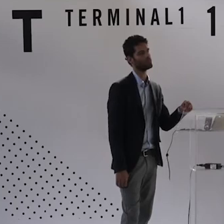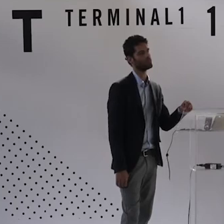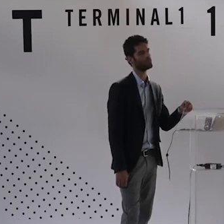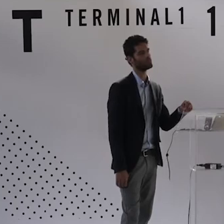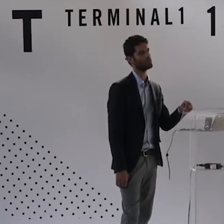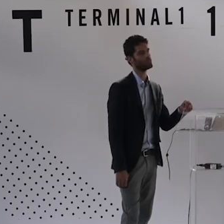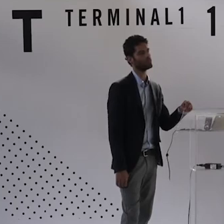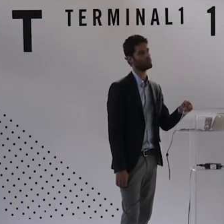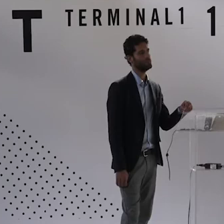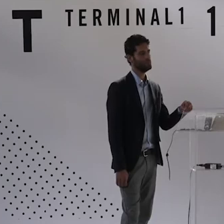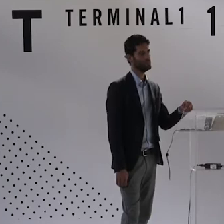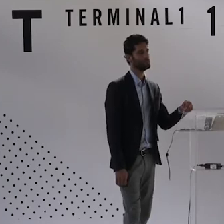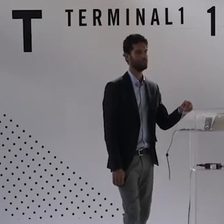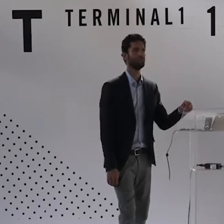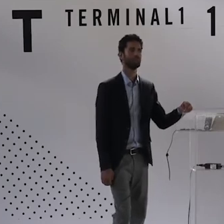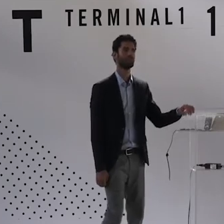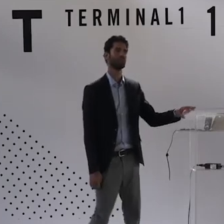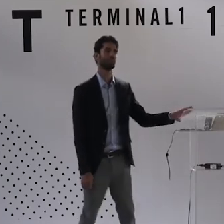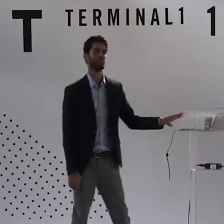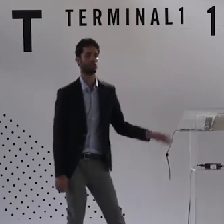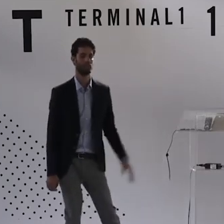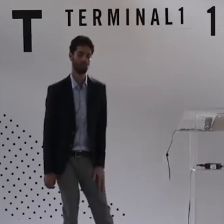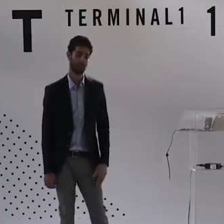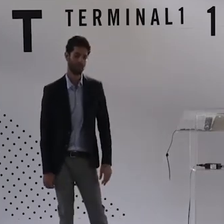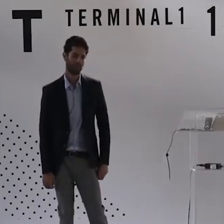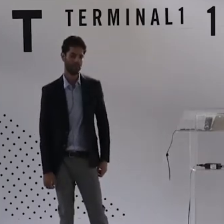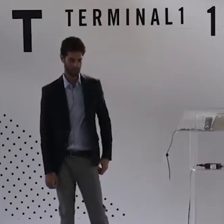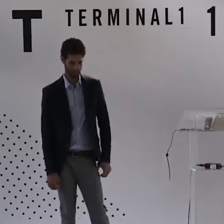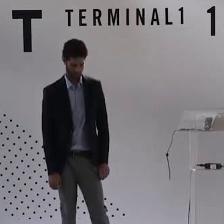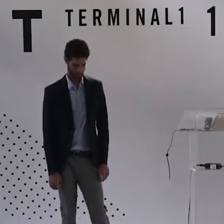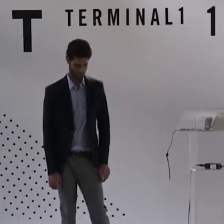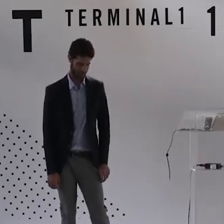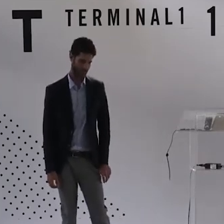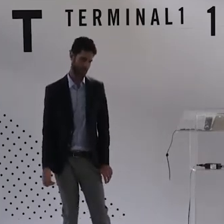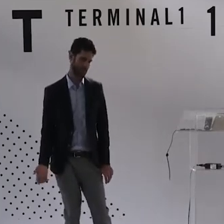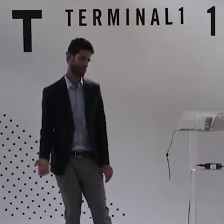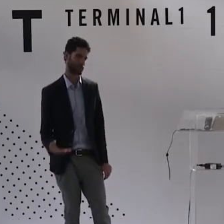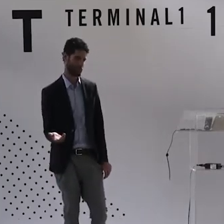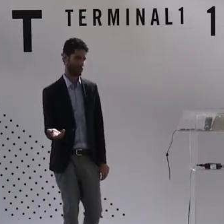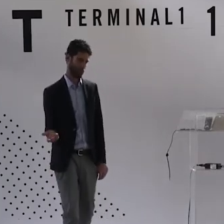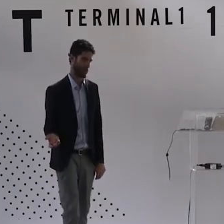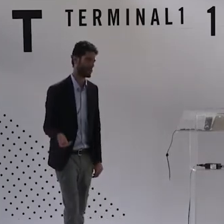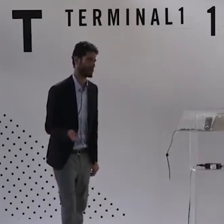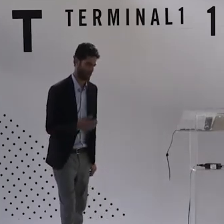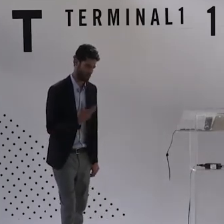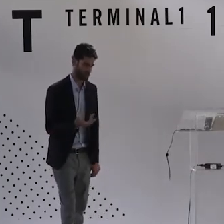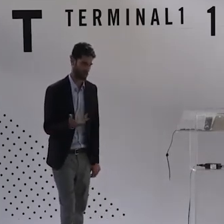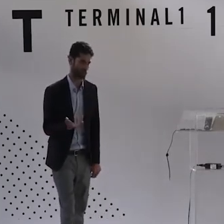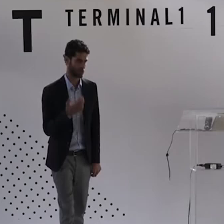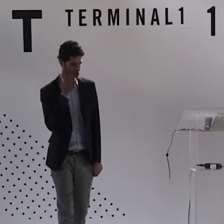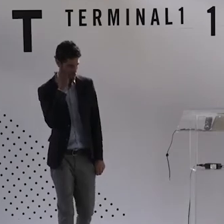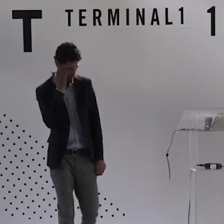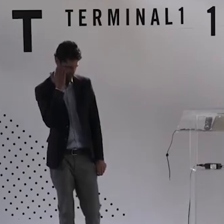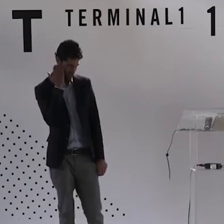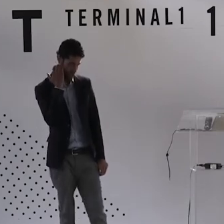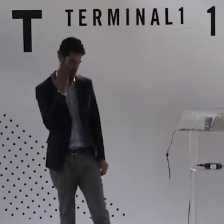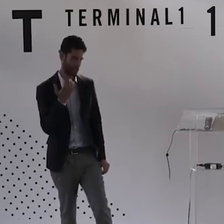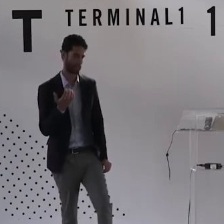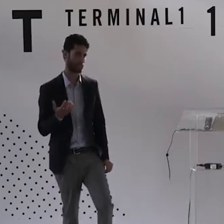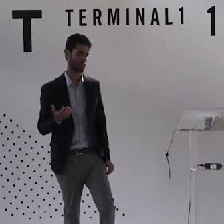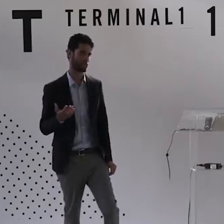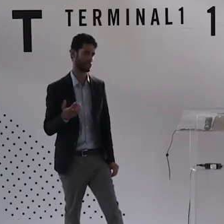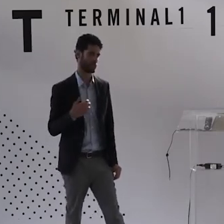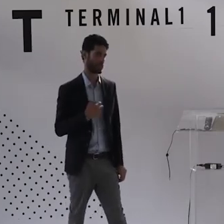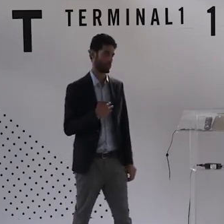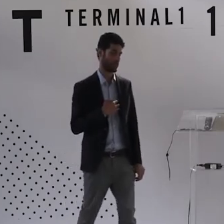lo más importante que ya logré procesar, que esto es algo trascendental, vamos? Claro, pues para mí fue el punto número uno del que